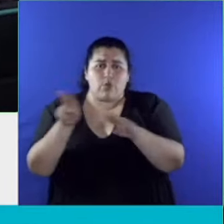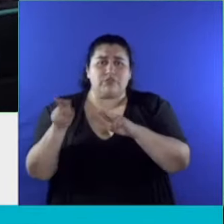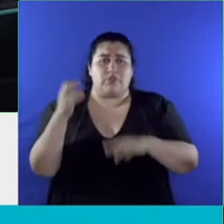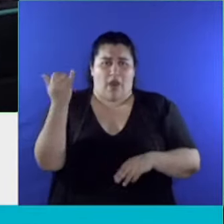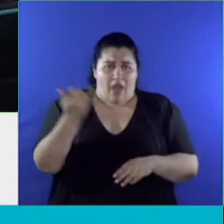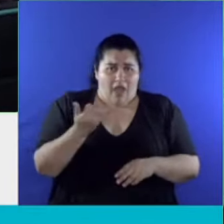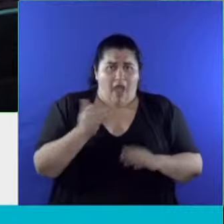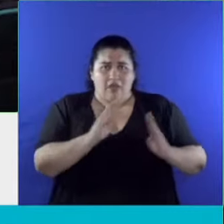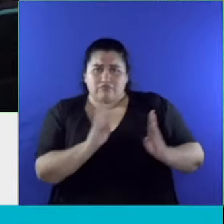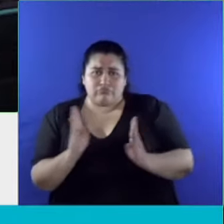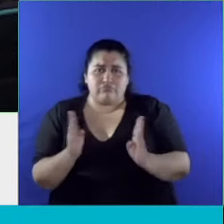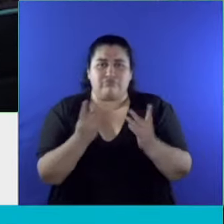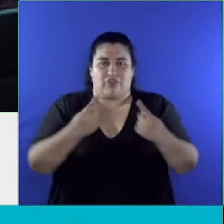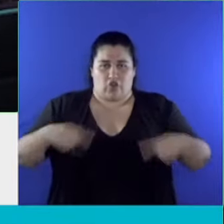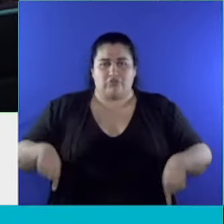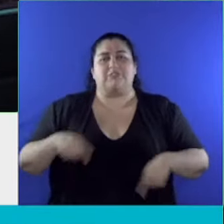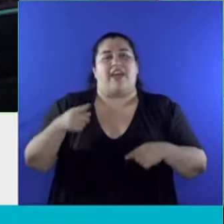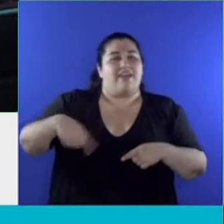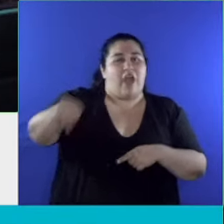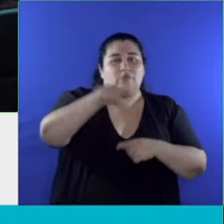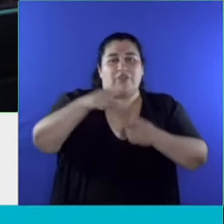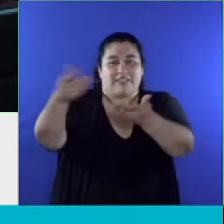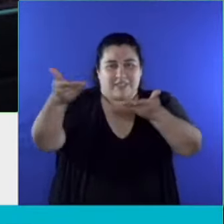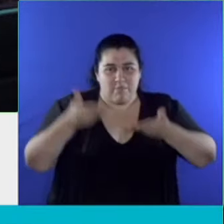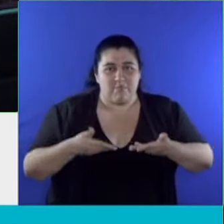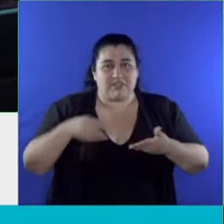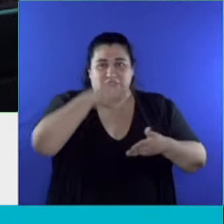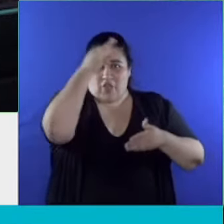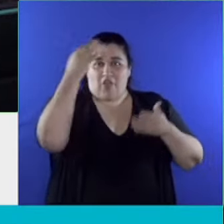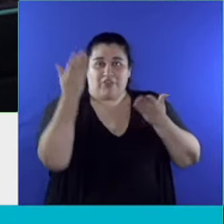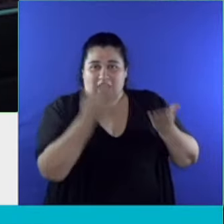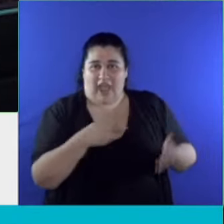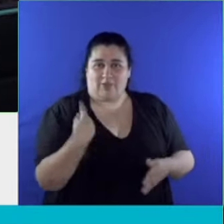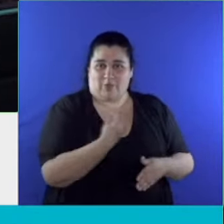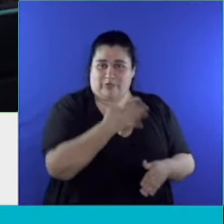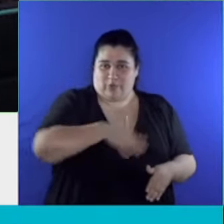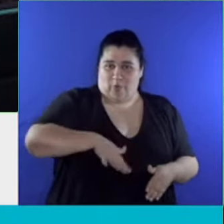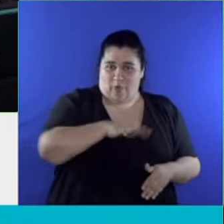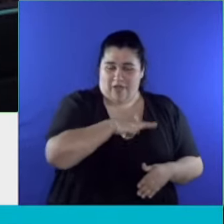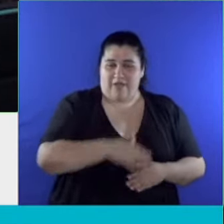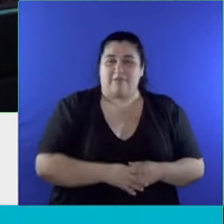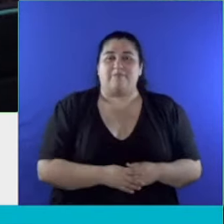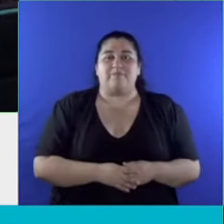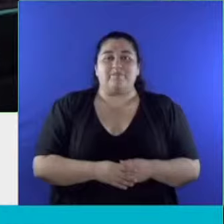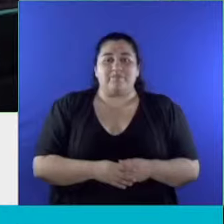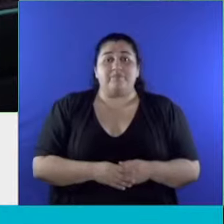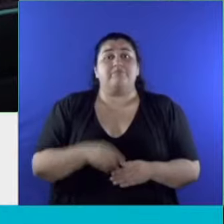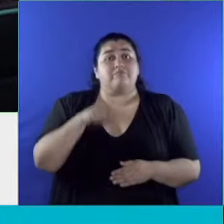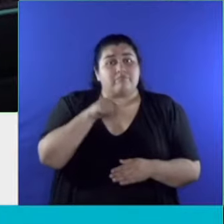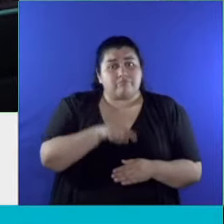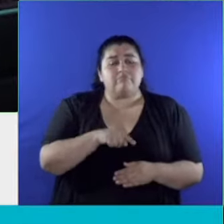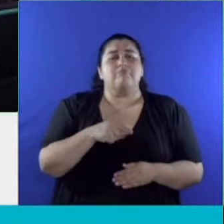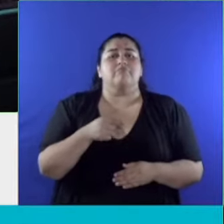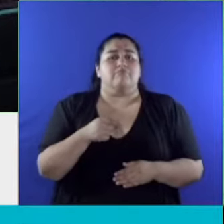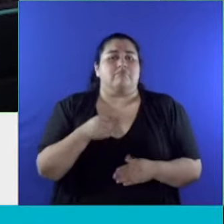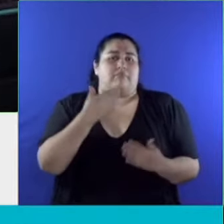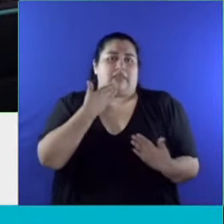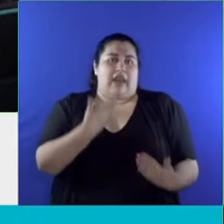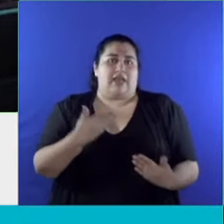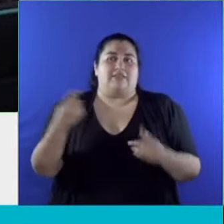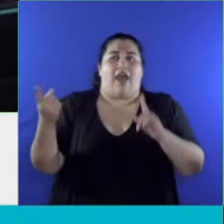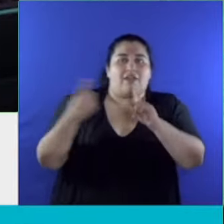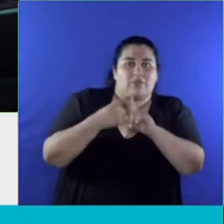eh Los invito a visitar a todos y todas a nuestro teatro a nuestro Distrito que también posiciona por la gestión